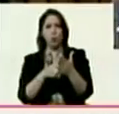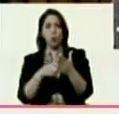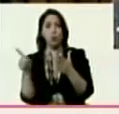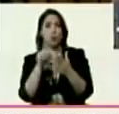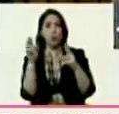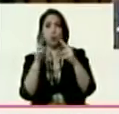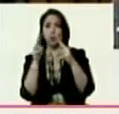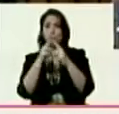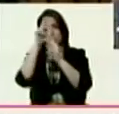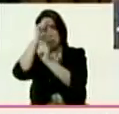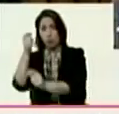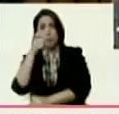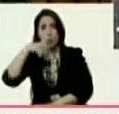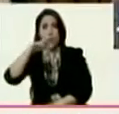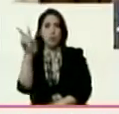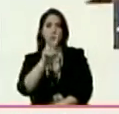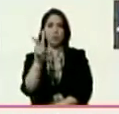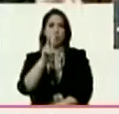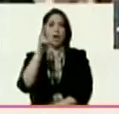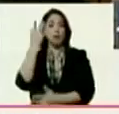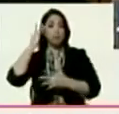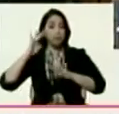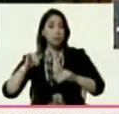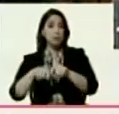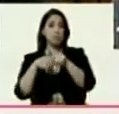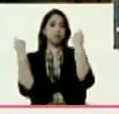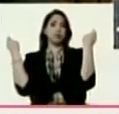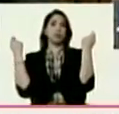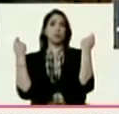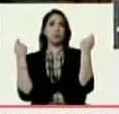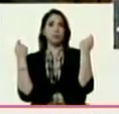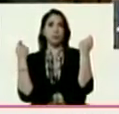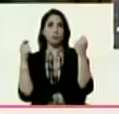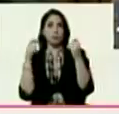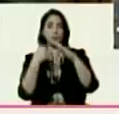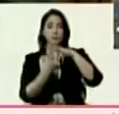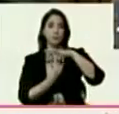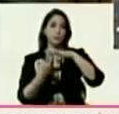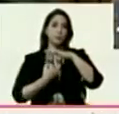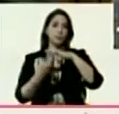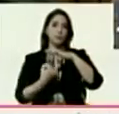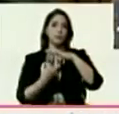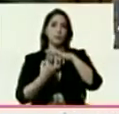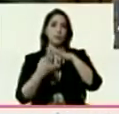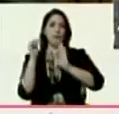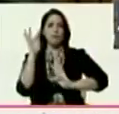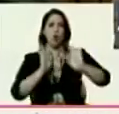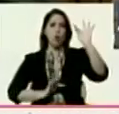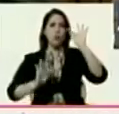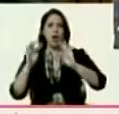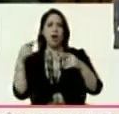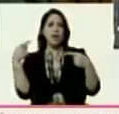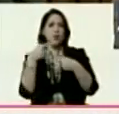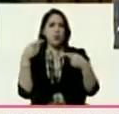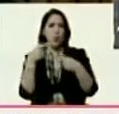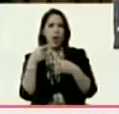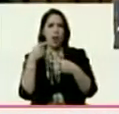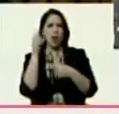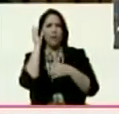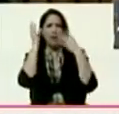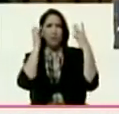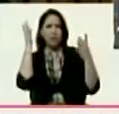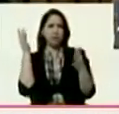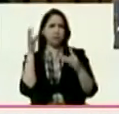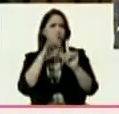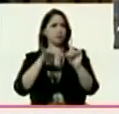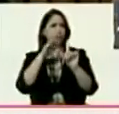pueblo venezolano, al procurar quebrantar la institucionalidad con fórmulas paralelas y ficticias.